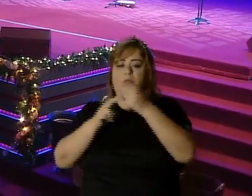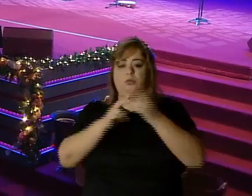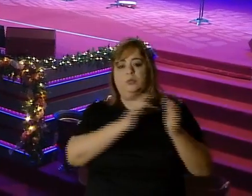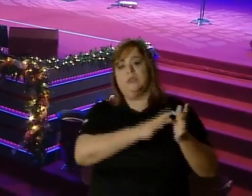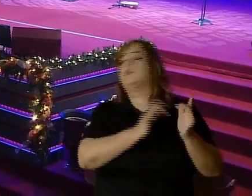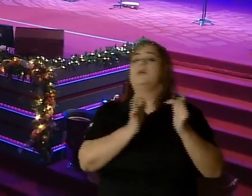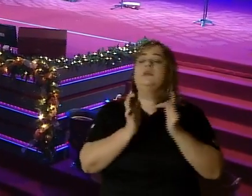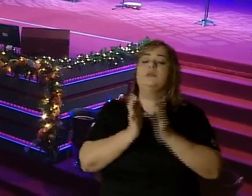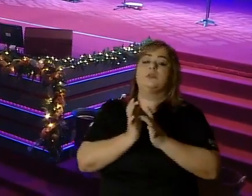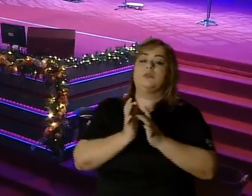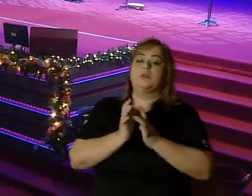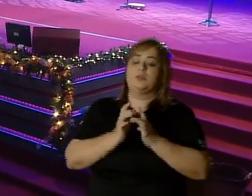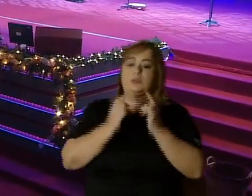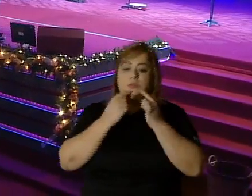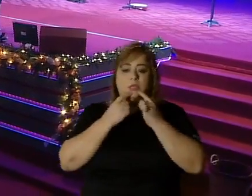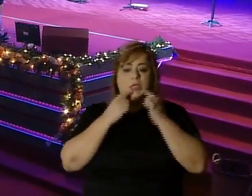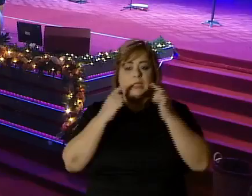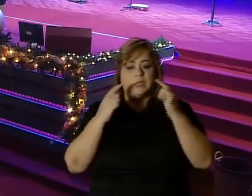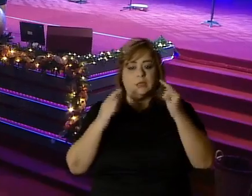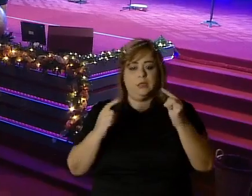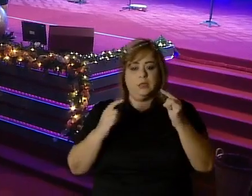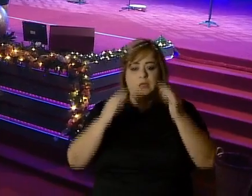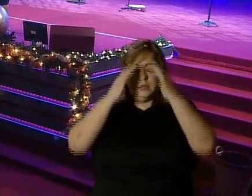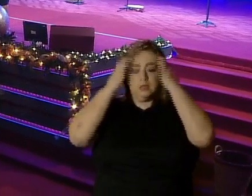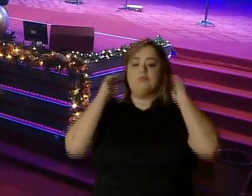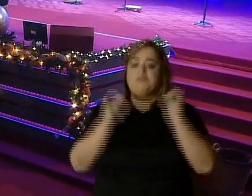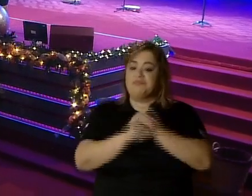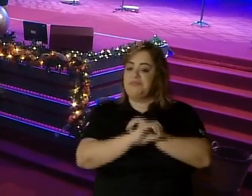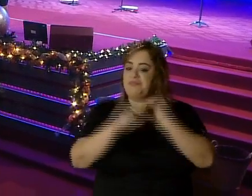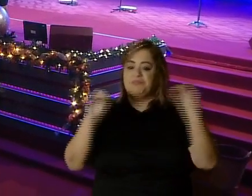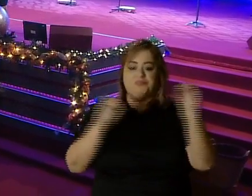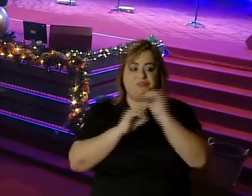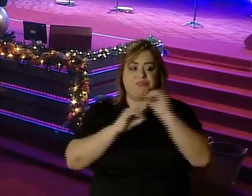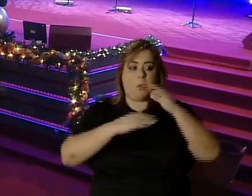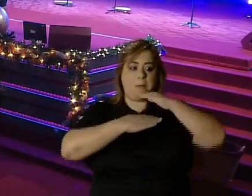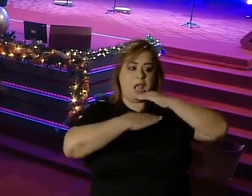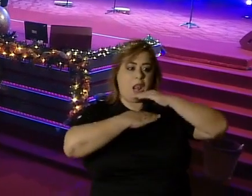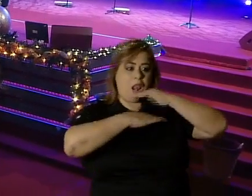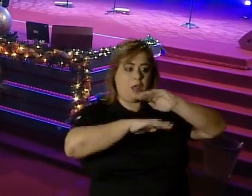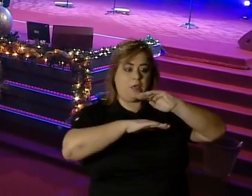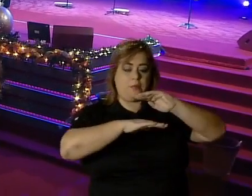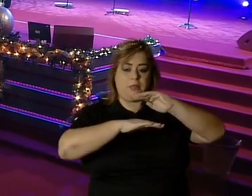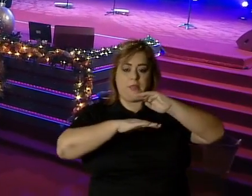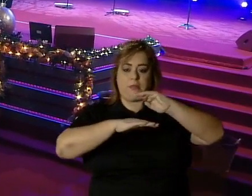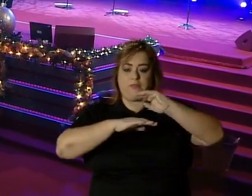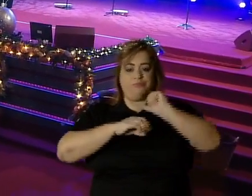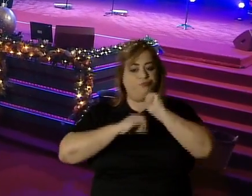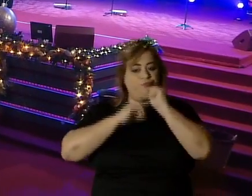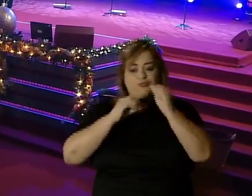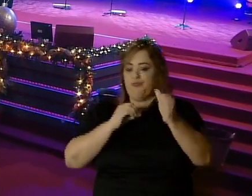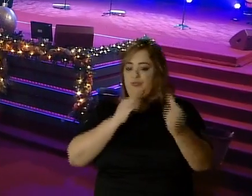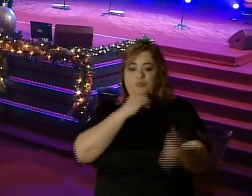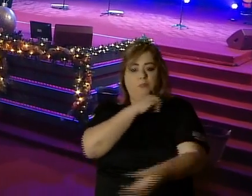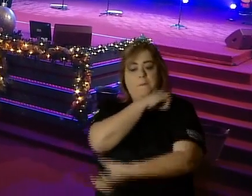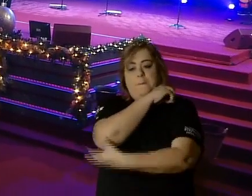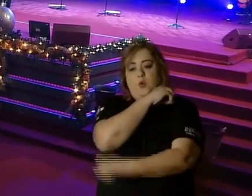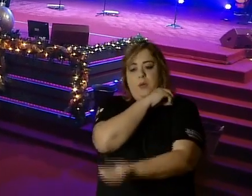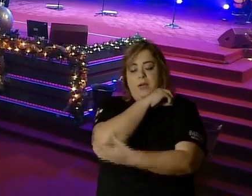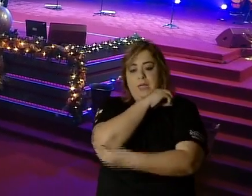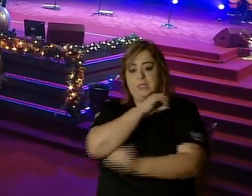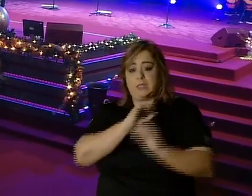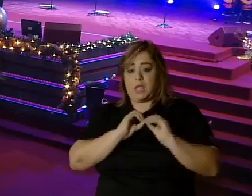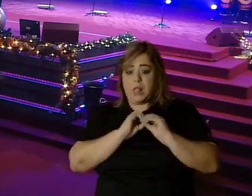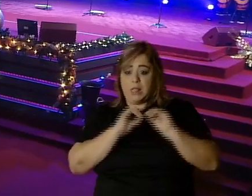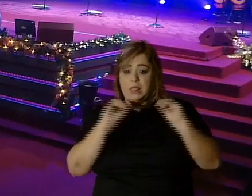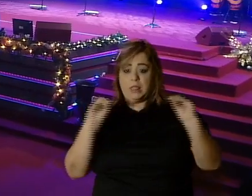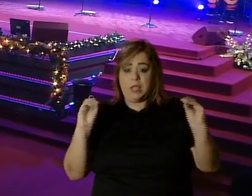de Jesús, y declaramos no más escasez, no más limitaciones, no más pobreza, no más nada